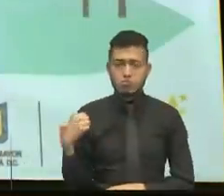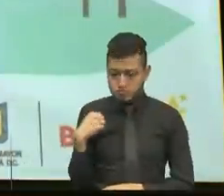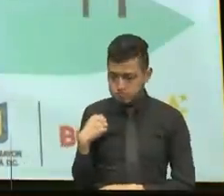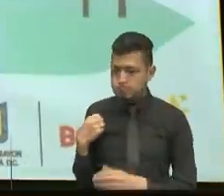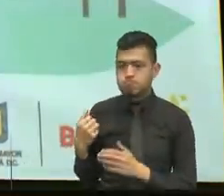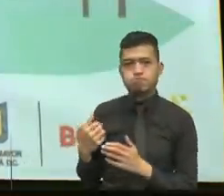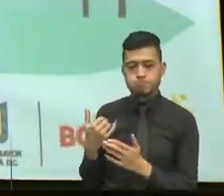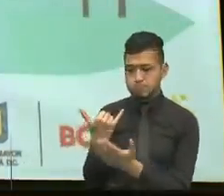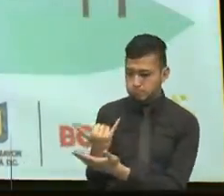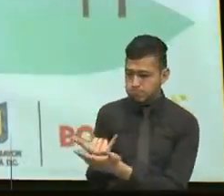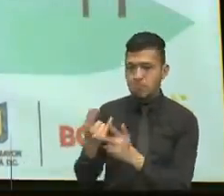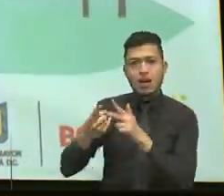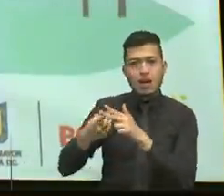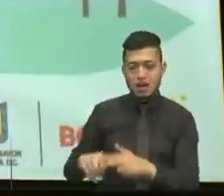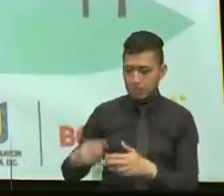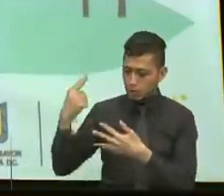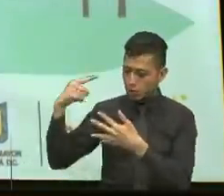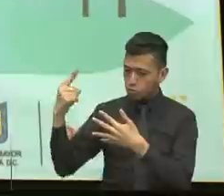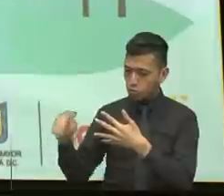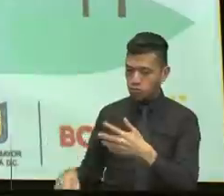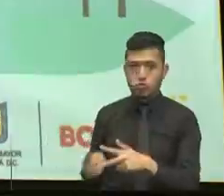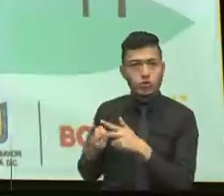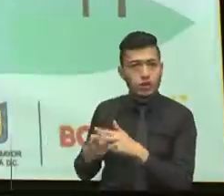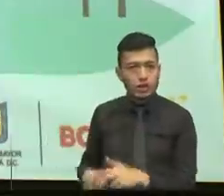primera parte, para